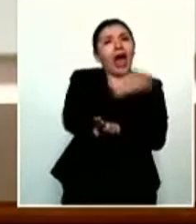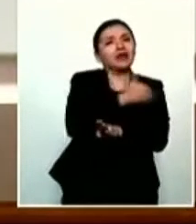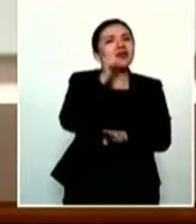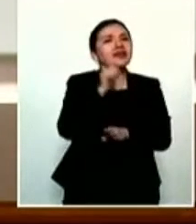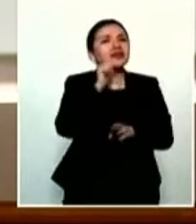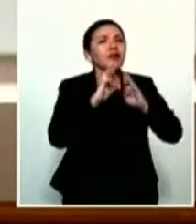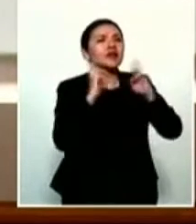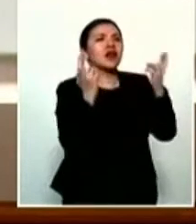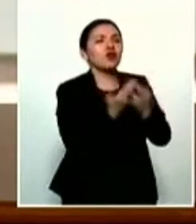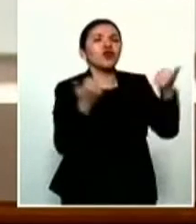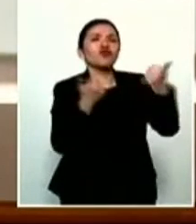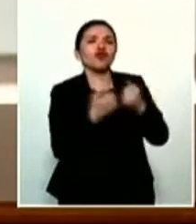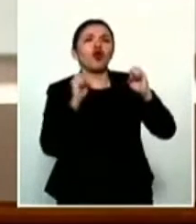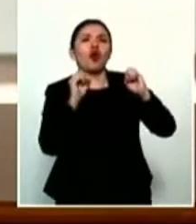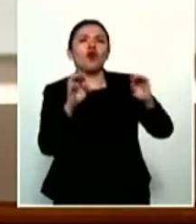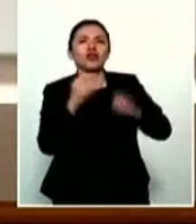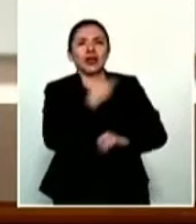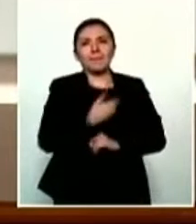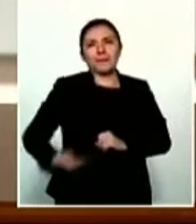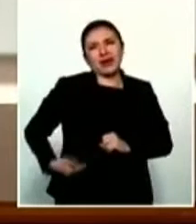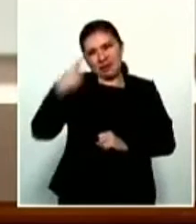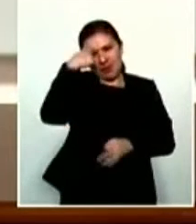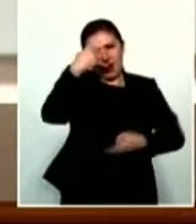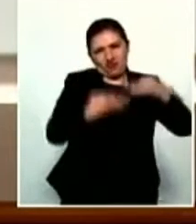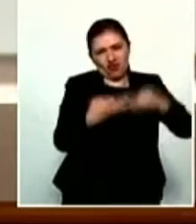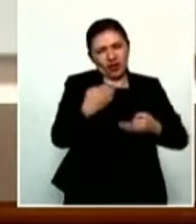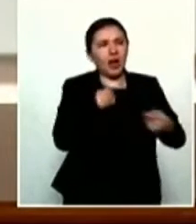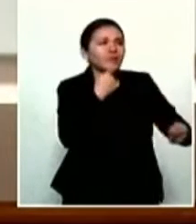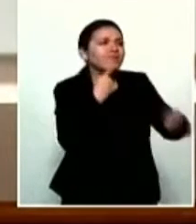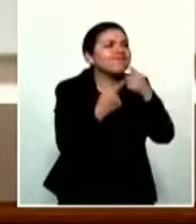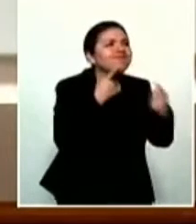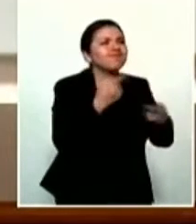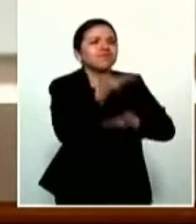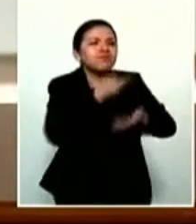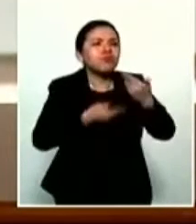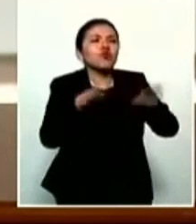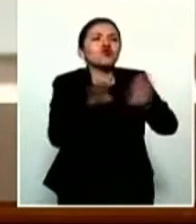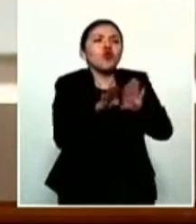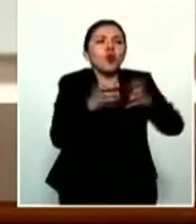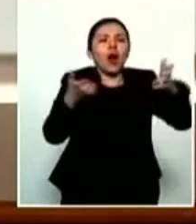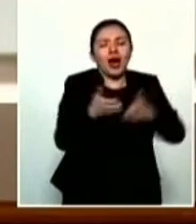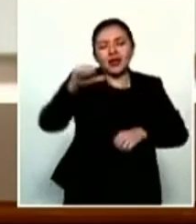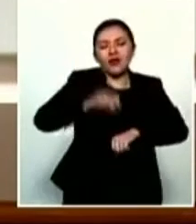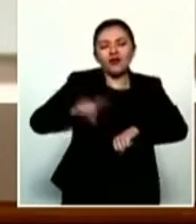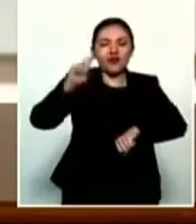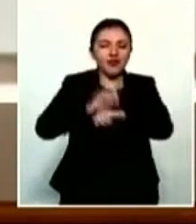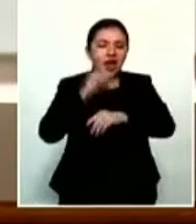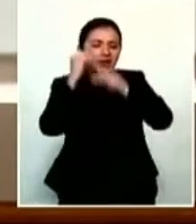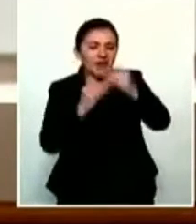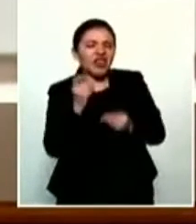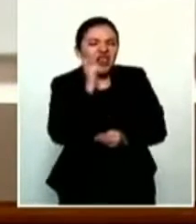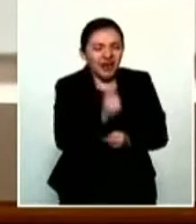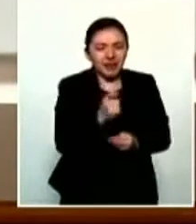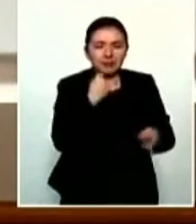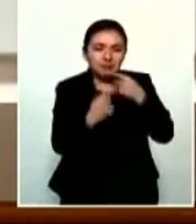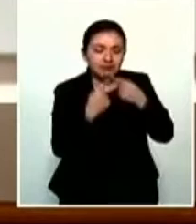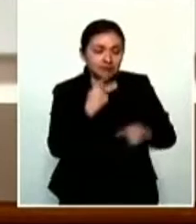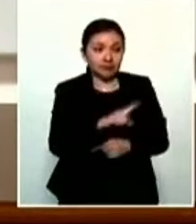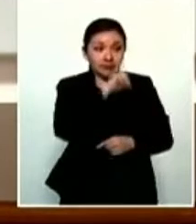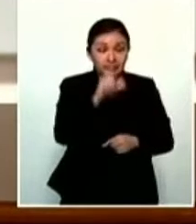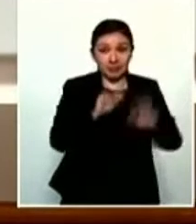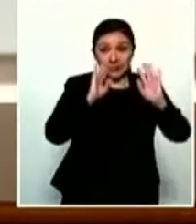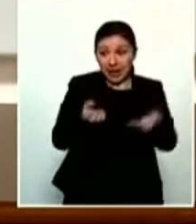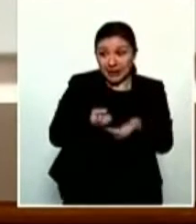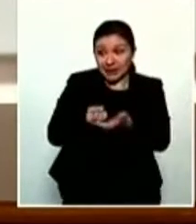nos reunimos en la oficina del presidente de la Corte para ponernos de acuerdo sobre cuál era la mecánica del debate. Saliendo al salón